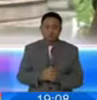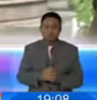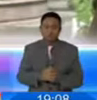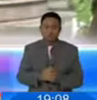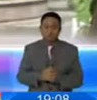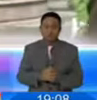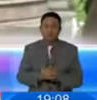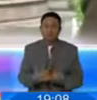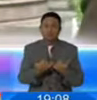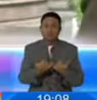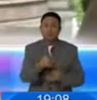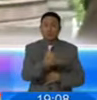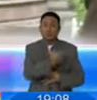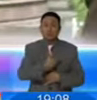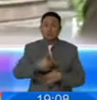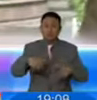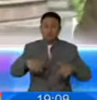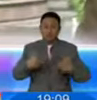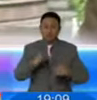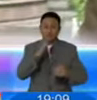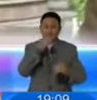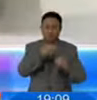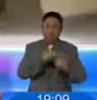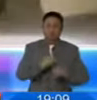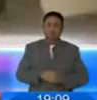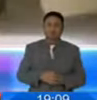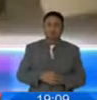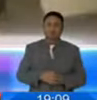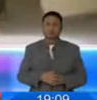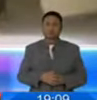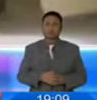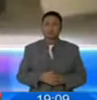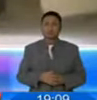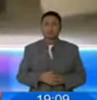en la que está inmerso el presidente Lenín Moreno.